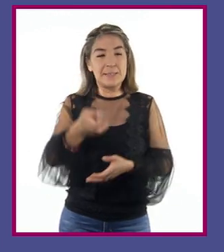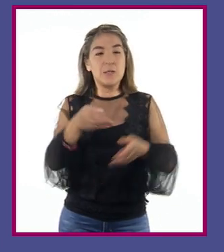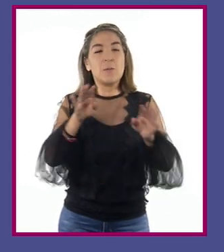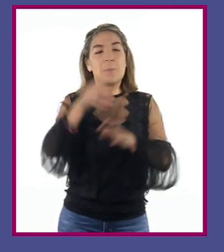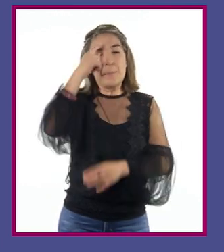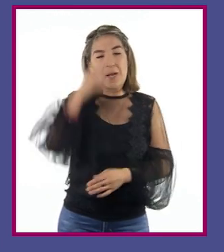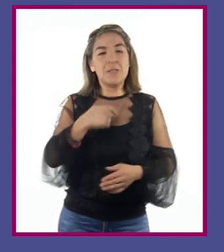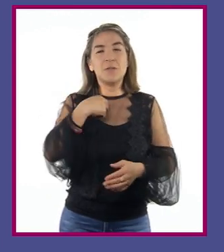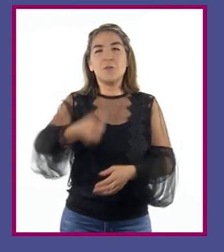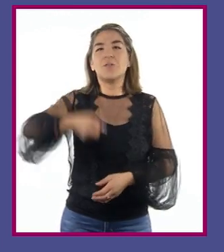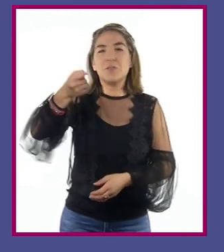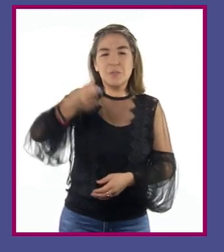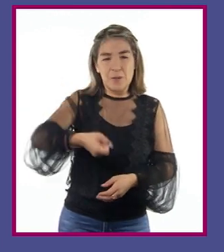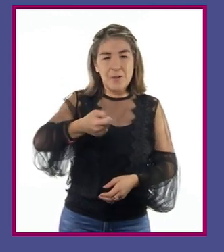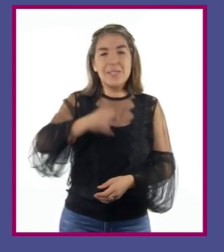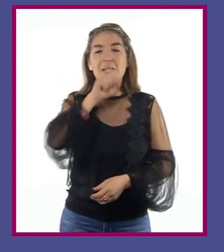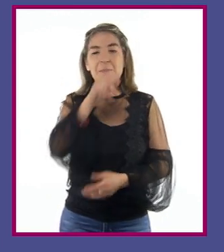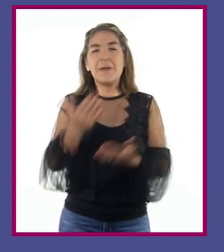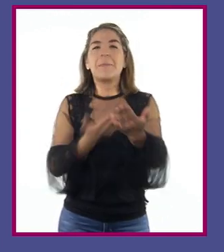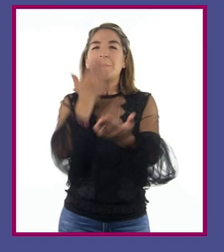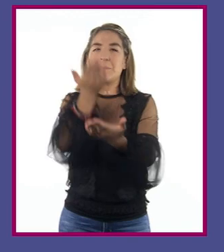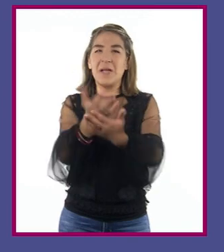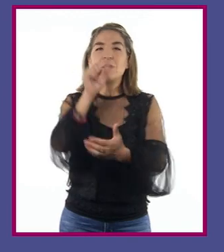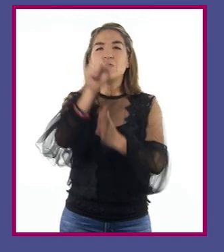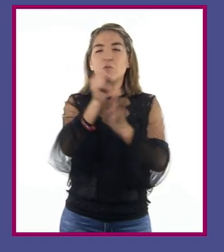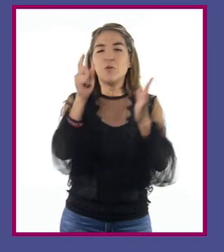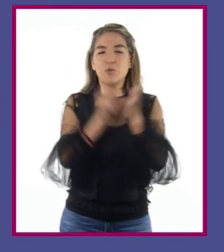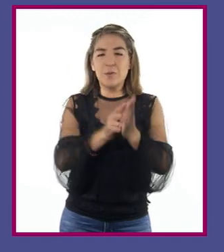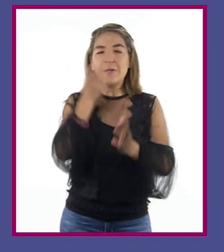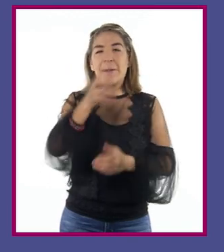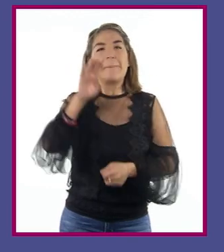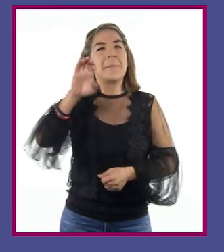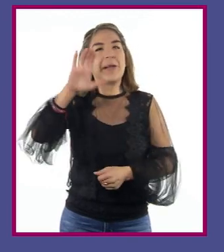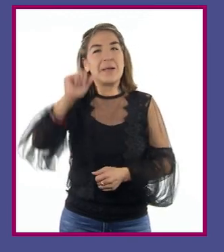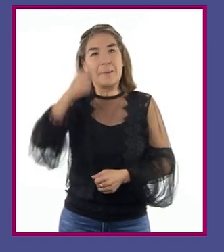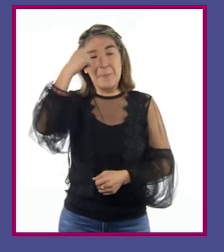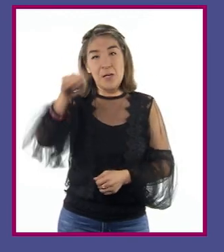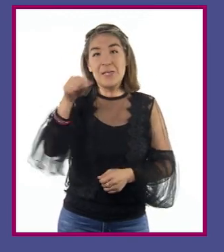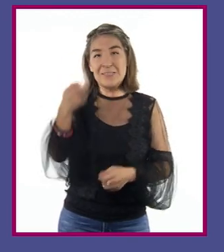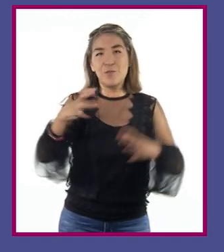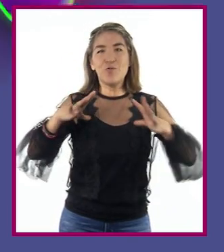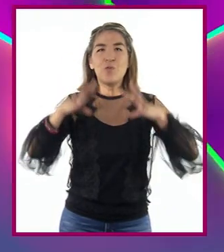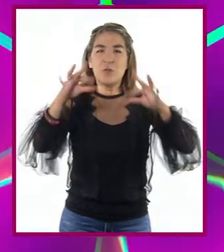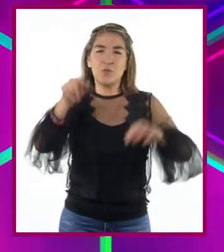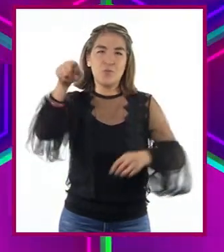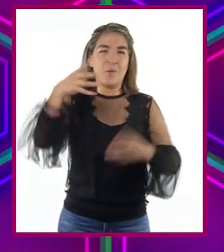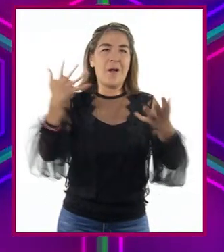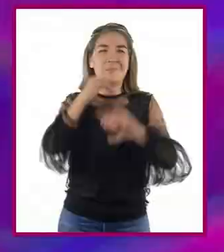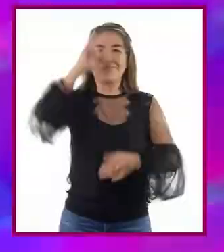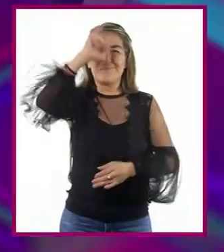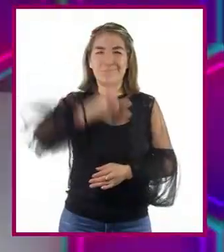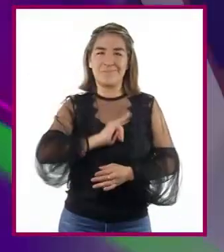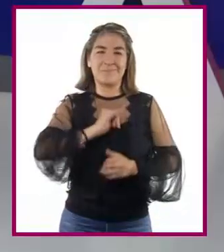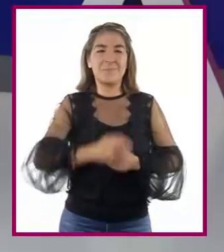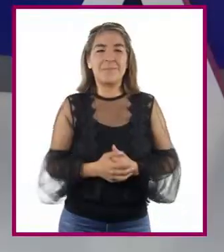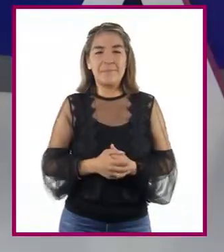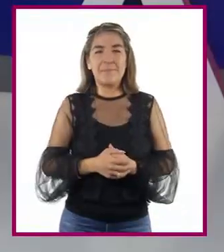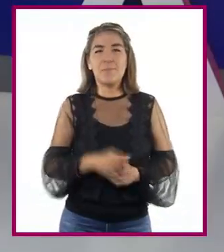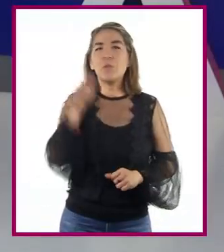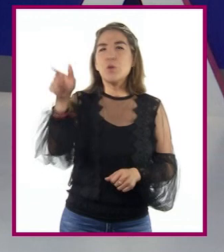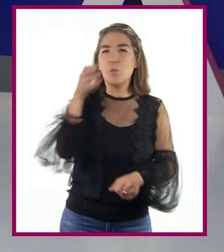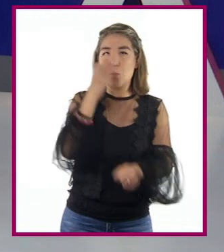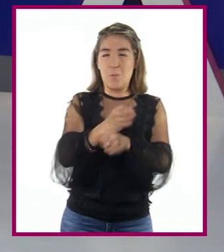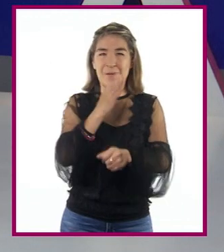solicitar una beca de la fundación que usted atinadamente dirige. Si se dan